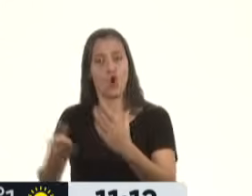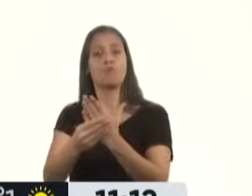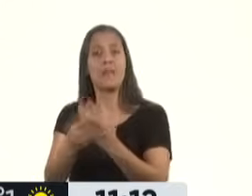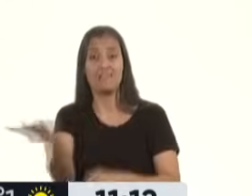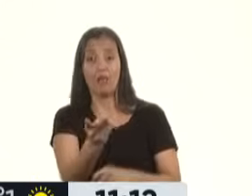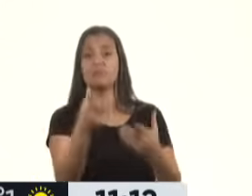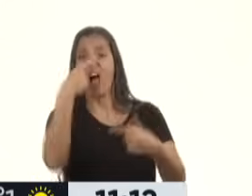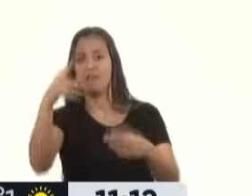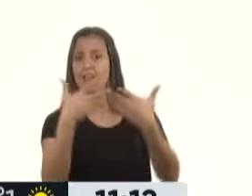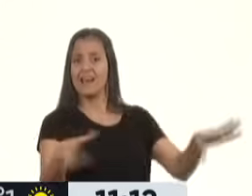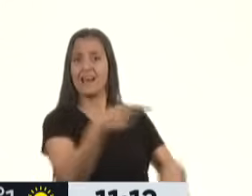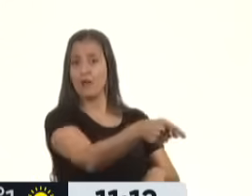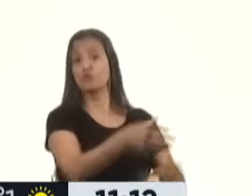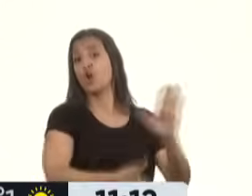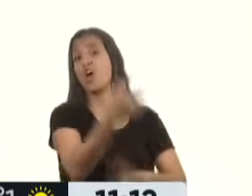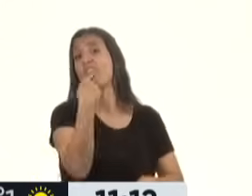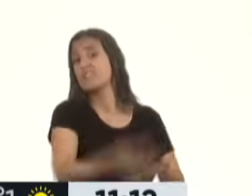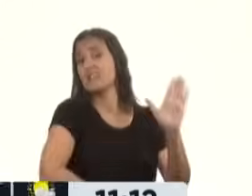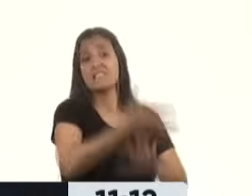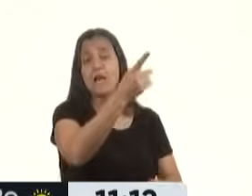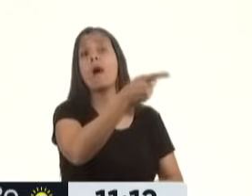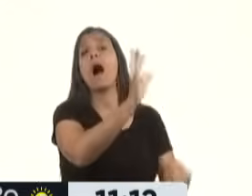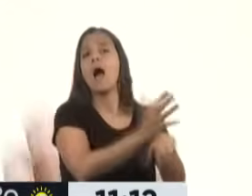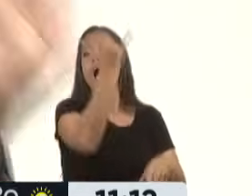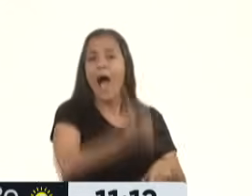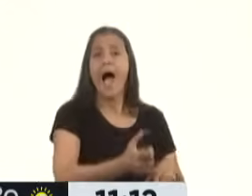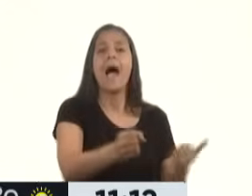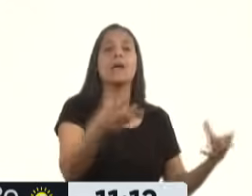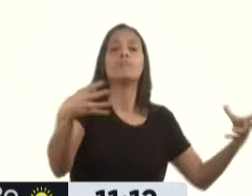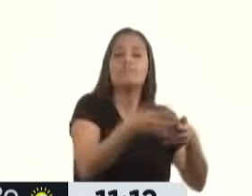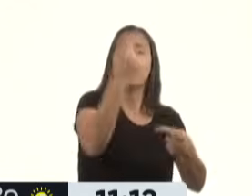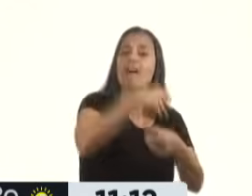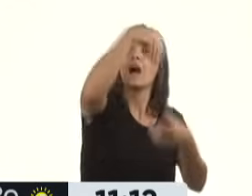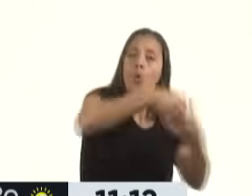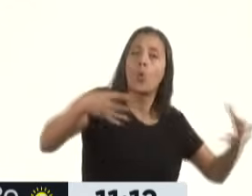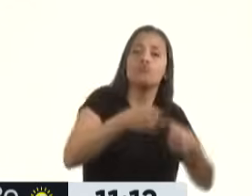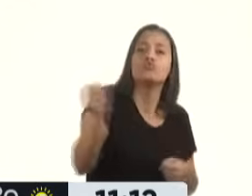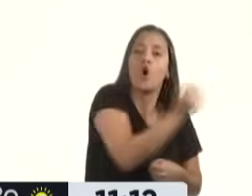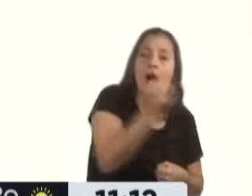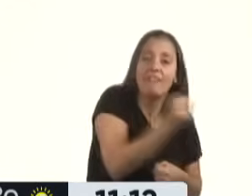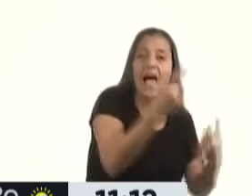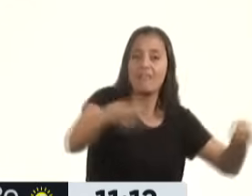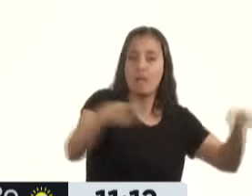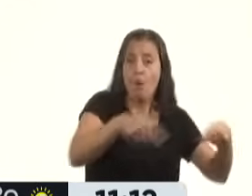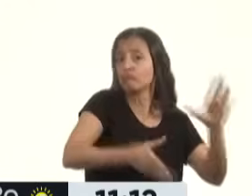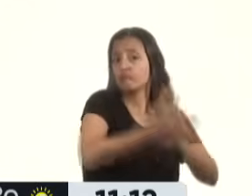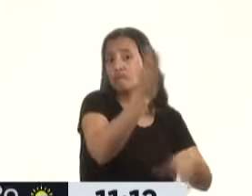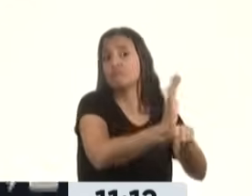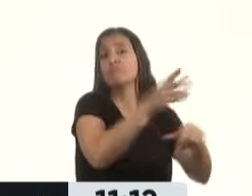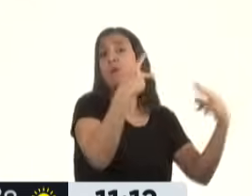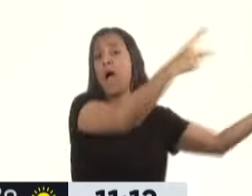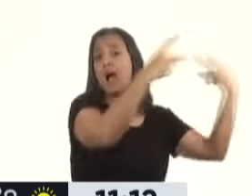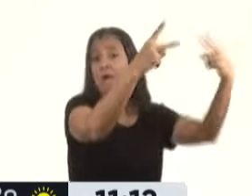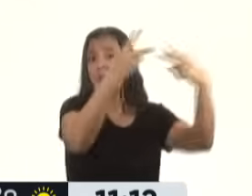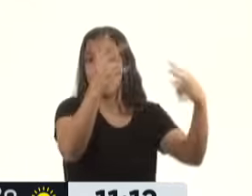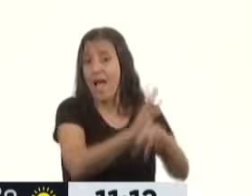que se iba de gira con los ratones paranoicos. Si la ministra, previo a que él asumiera, sabía esto, de ser así, te